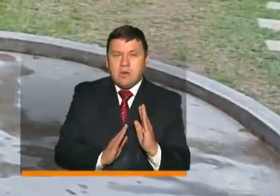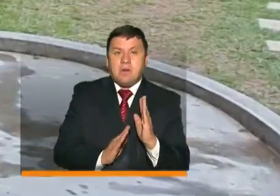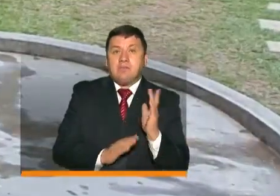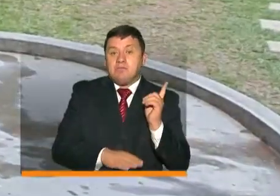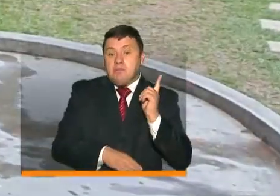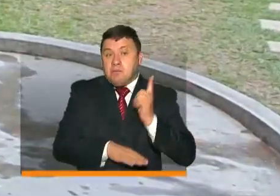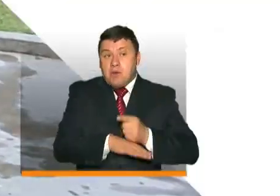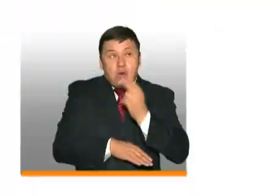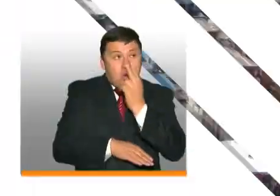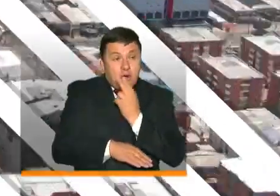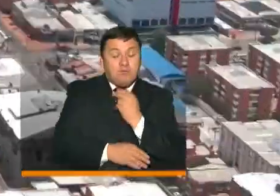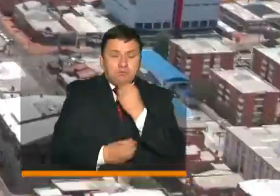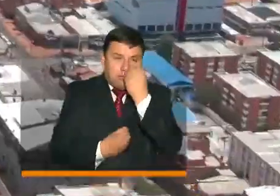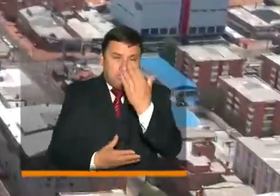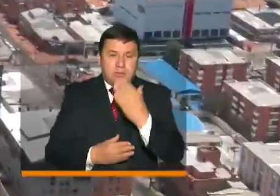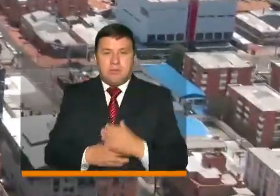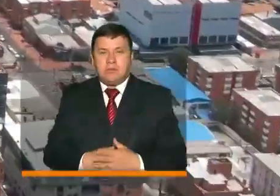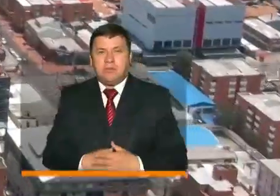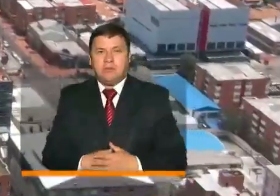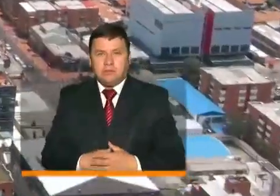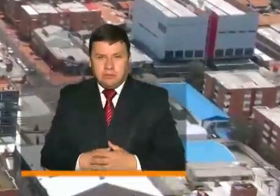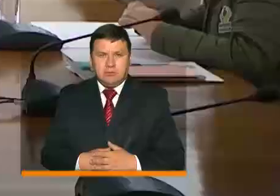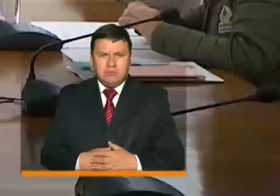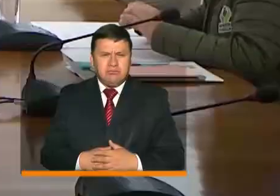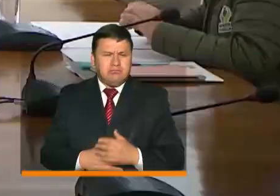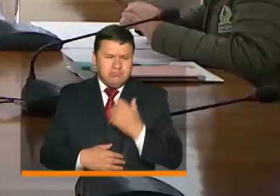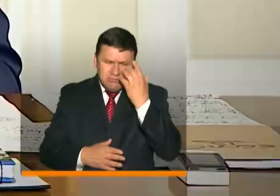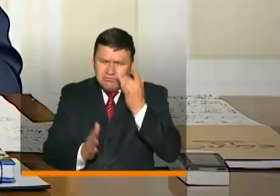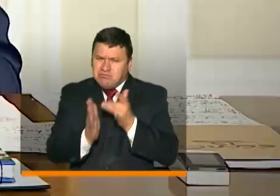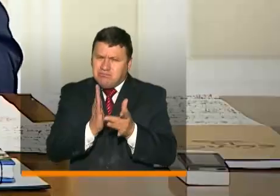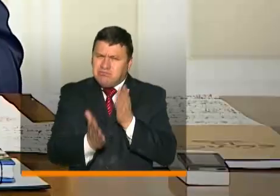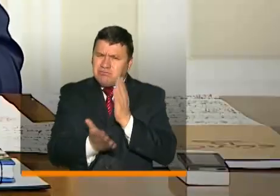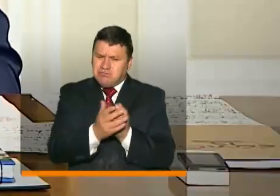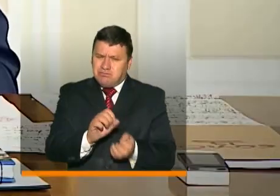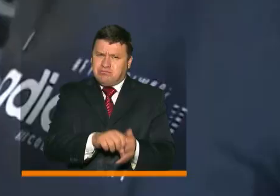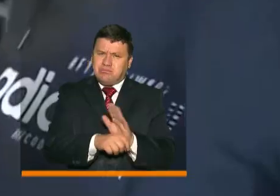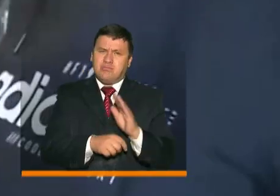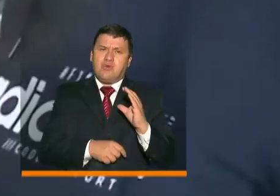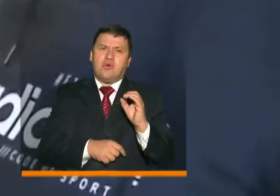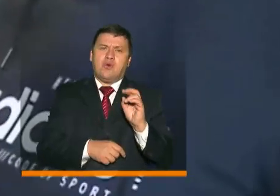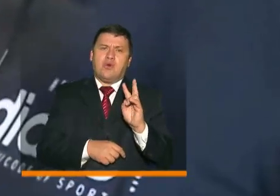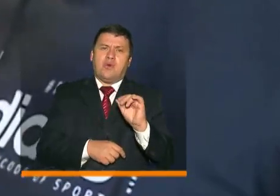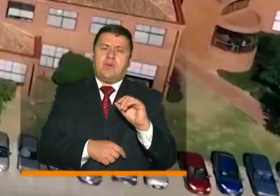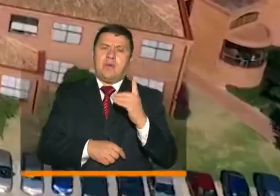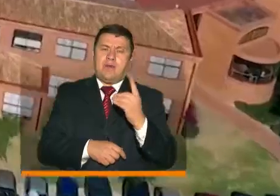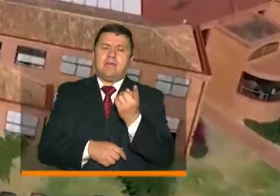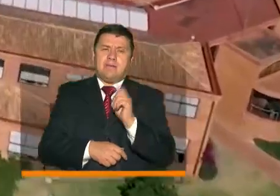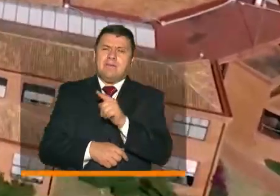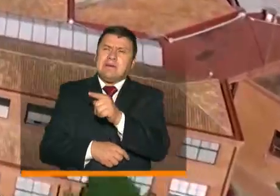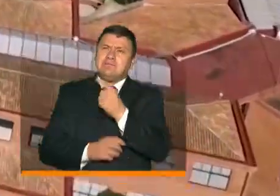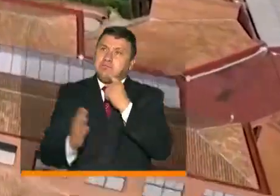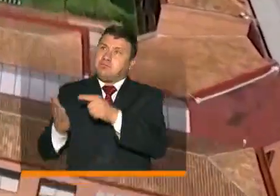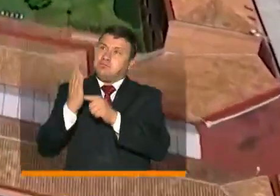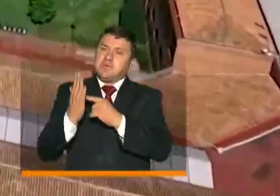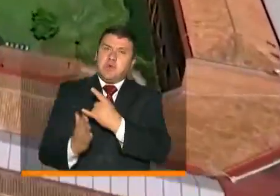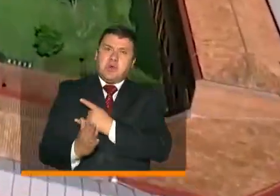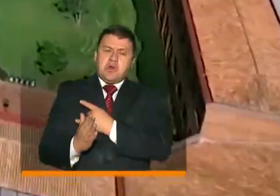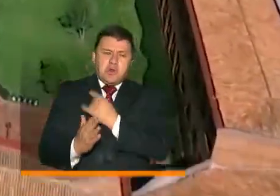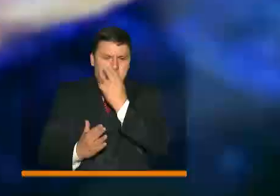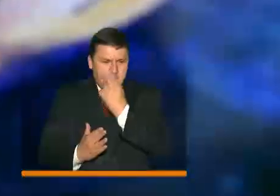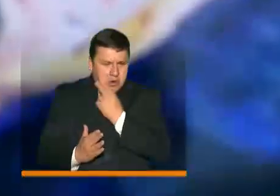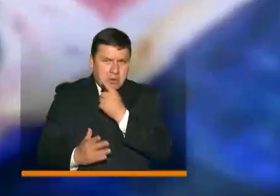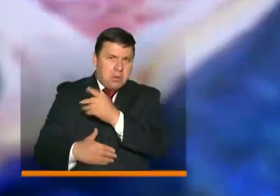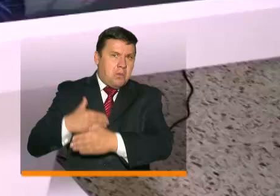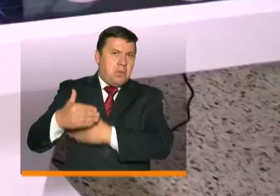tipo de contratiempo. En medio de la emergencia por el COVID, las instituciones de educación superior han demostrado su compromiso